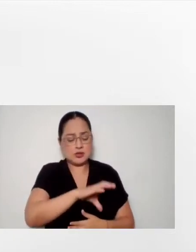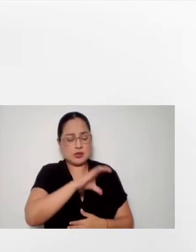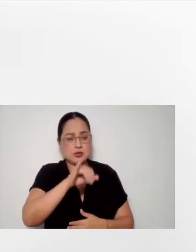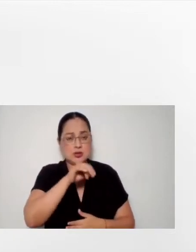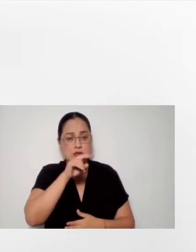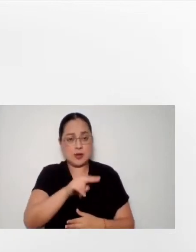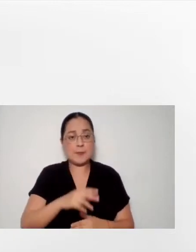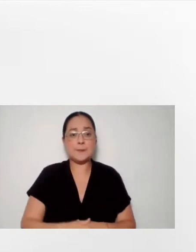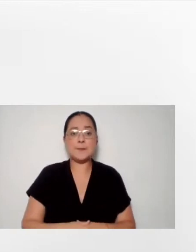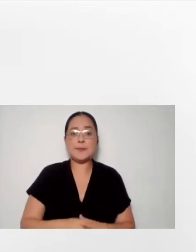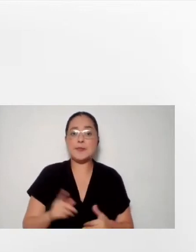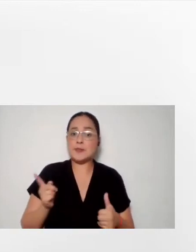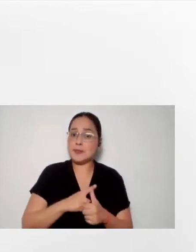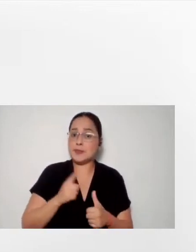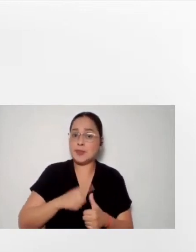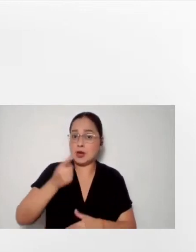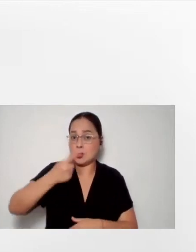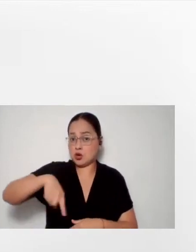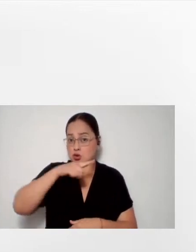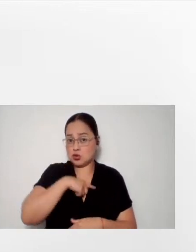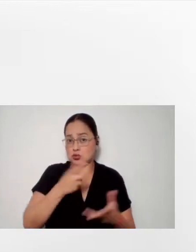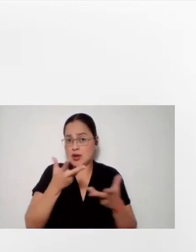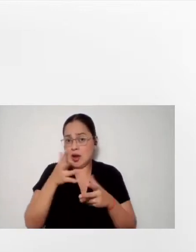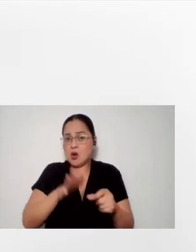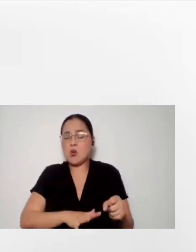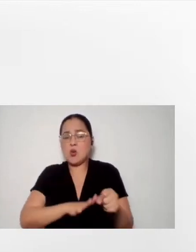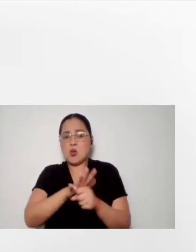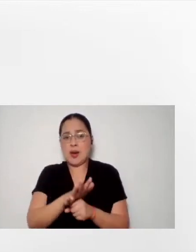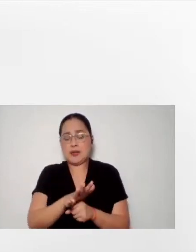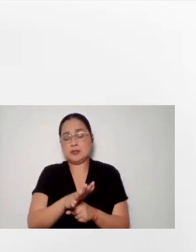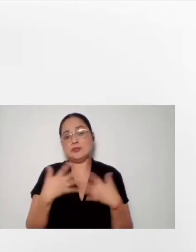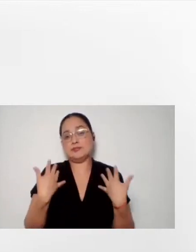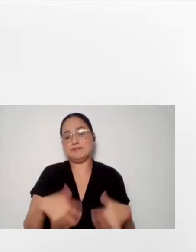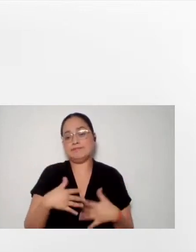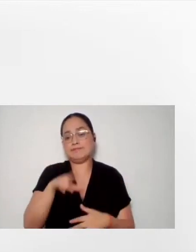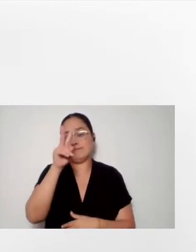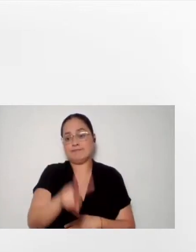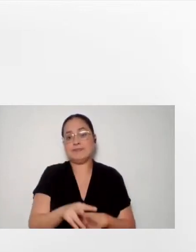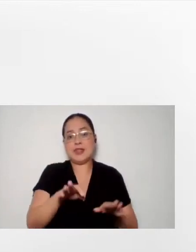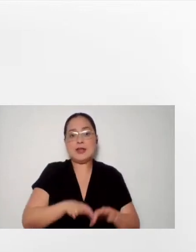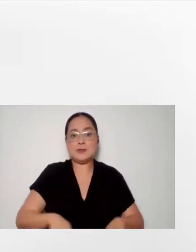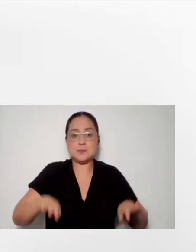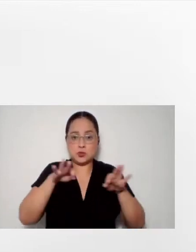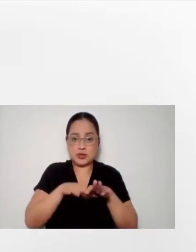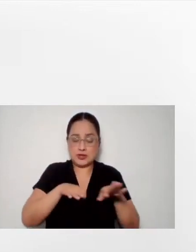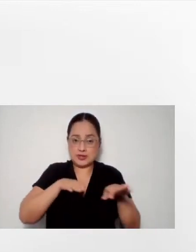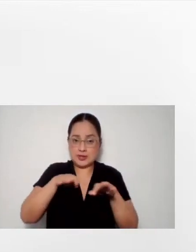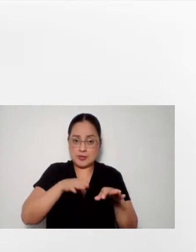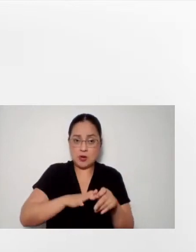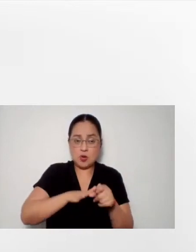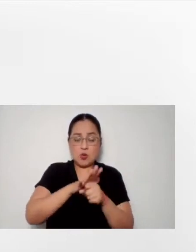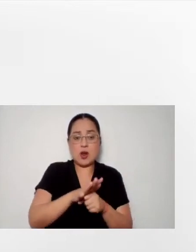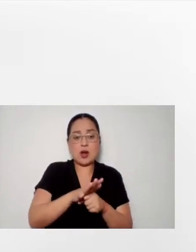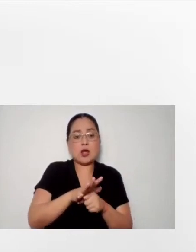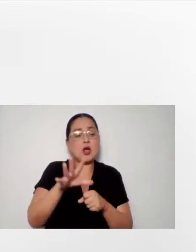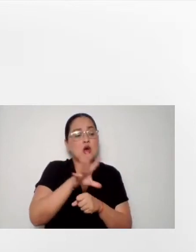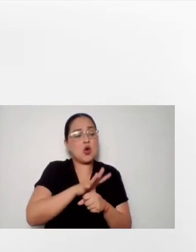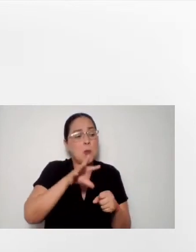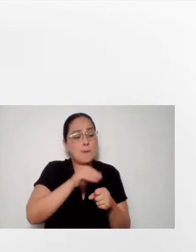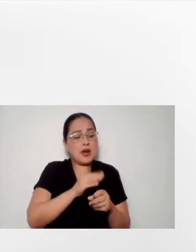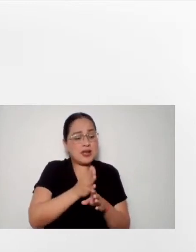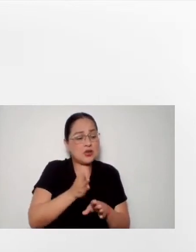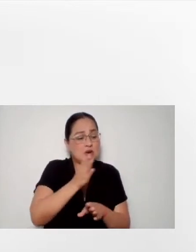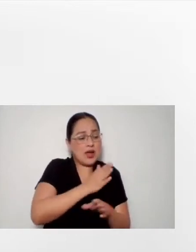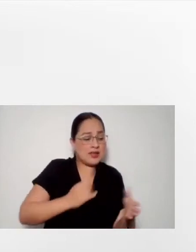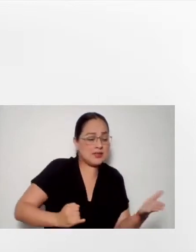estos cuadernos, que es una labor bastante amplia, es sistematizar todos los precedentes sobre